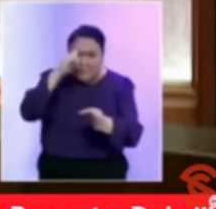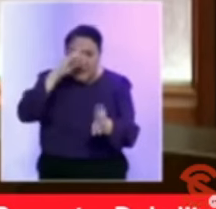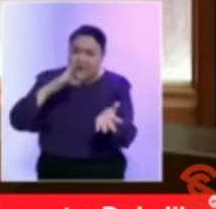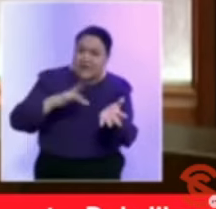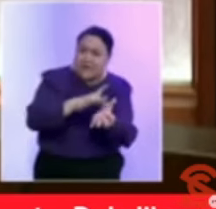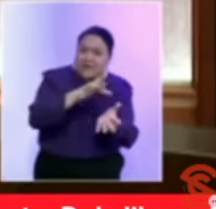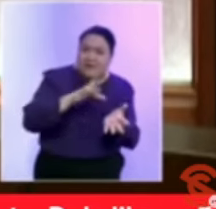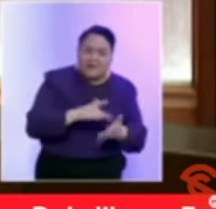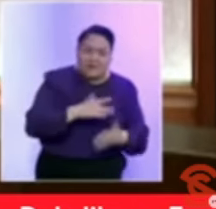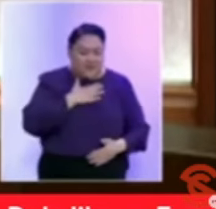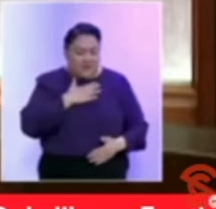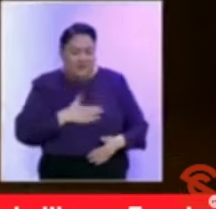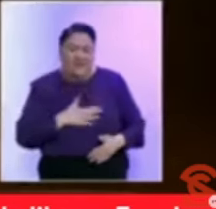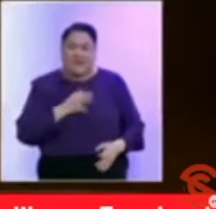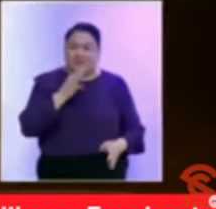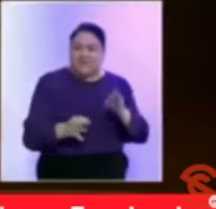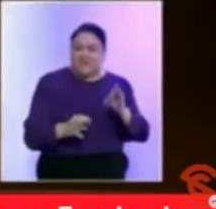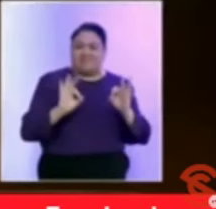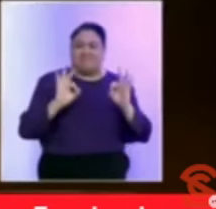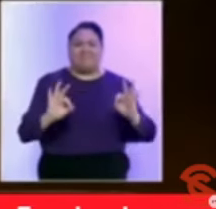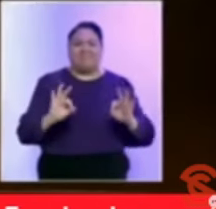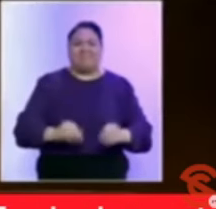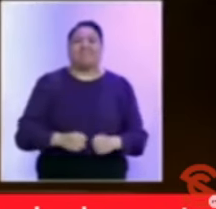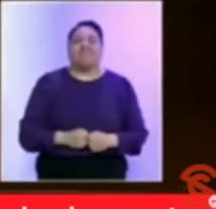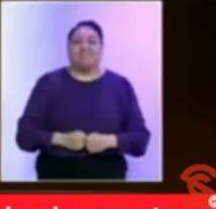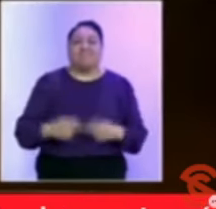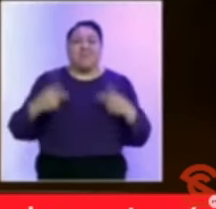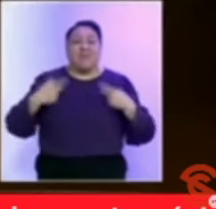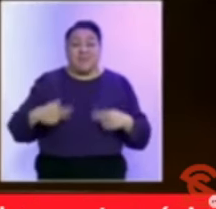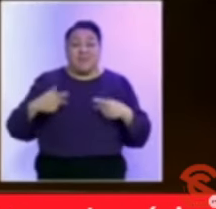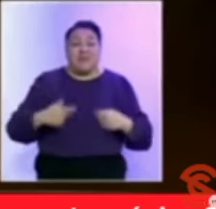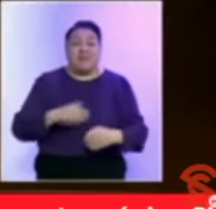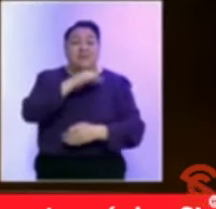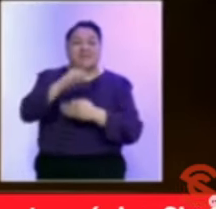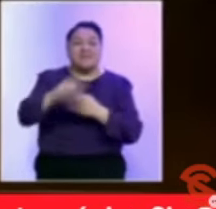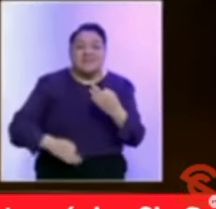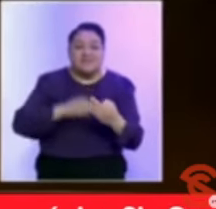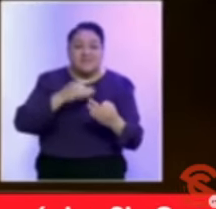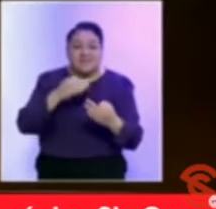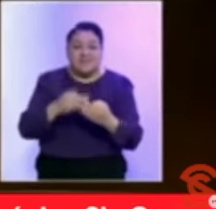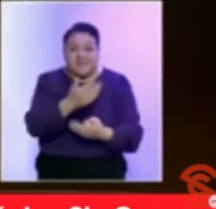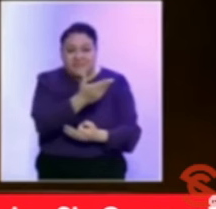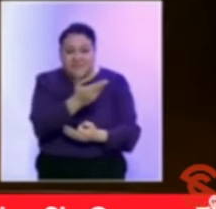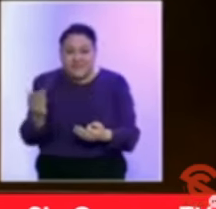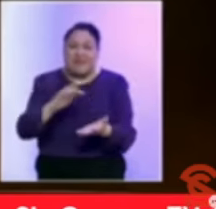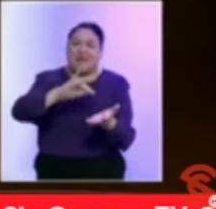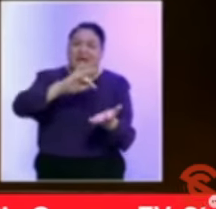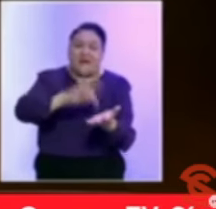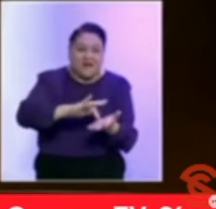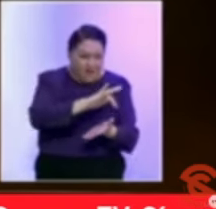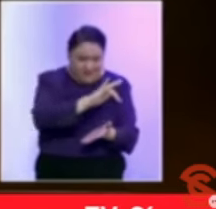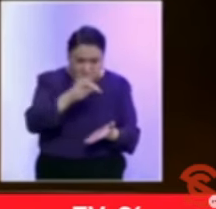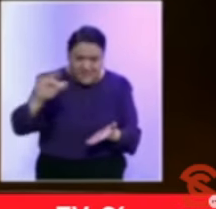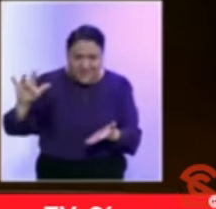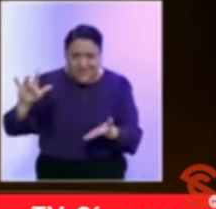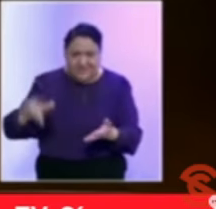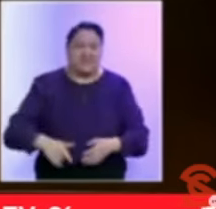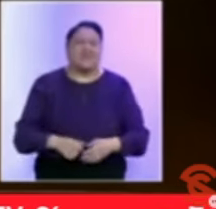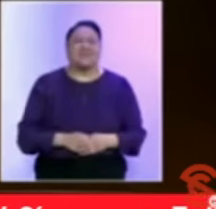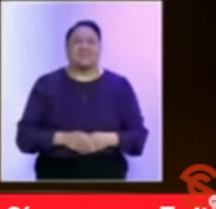justicia electoral a todas y todos mi sincera gratitud de